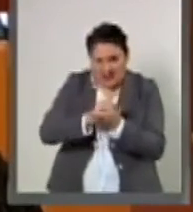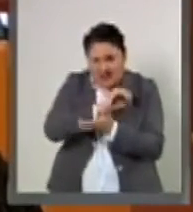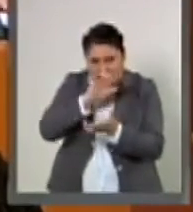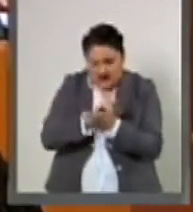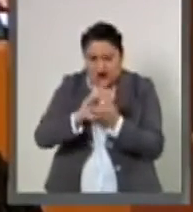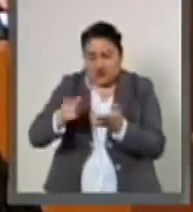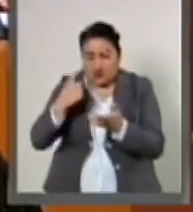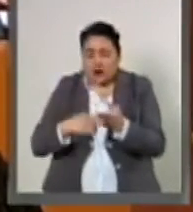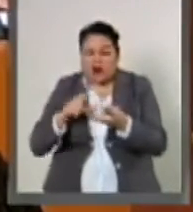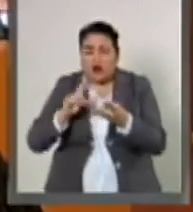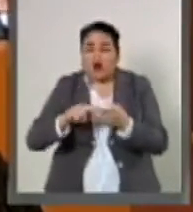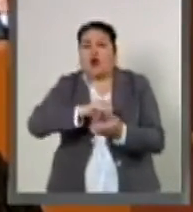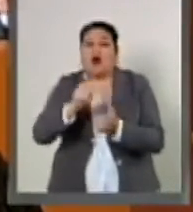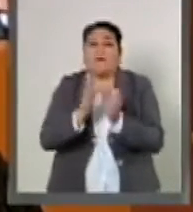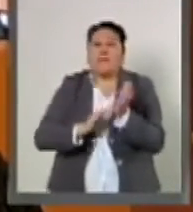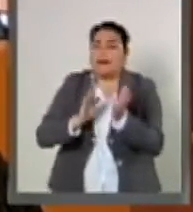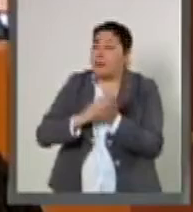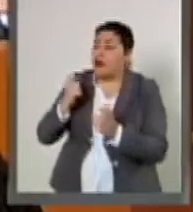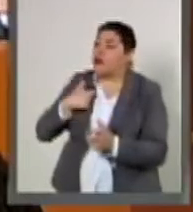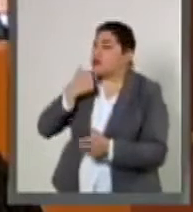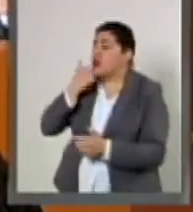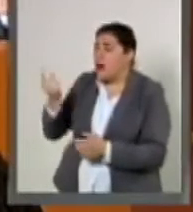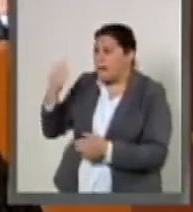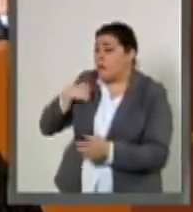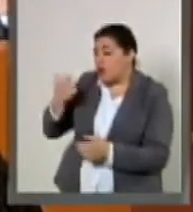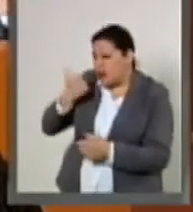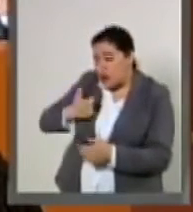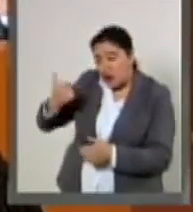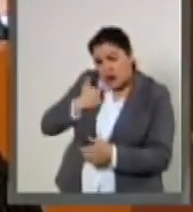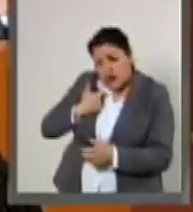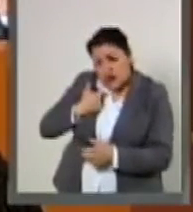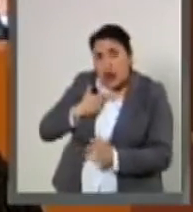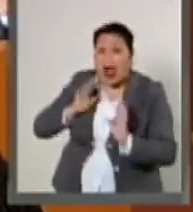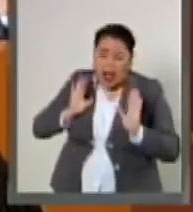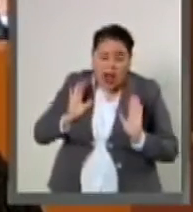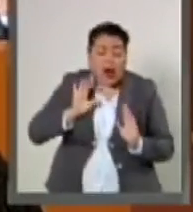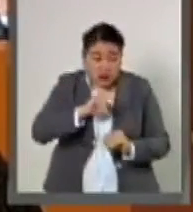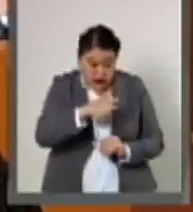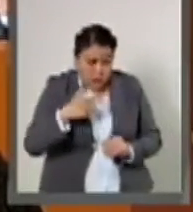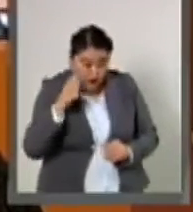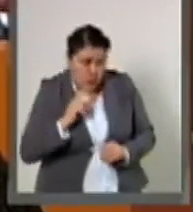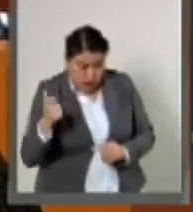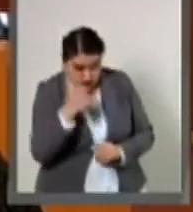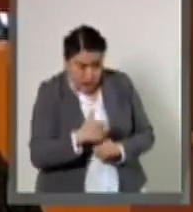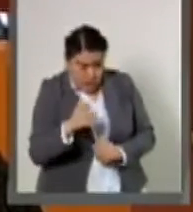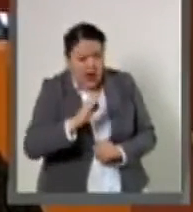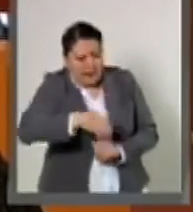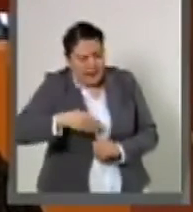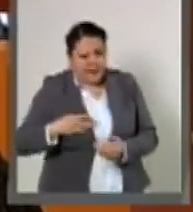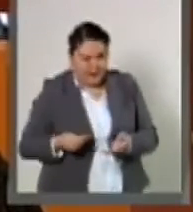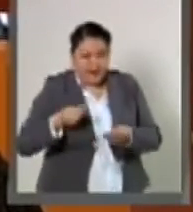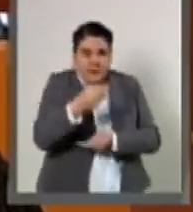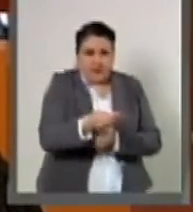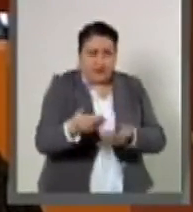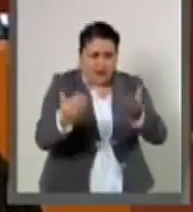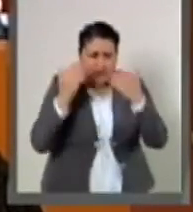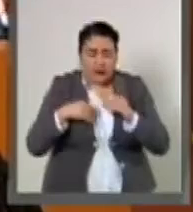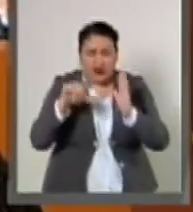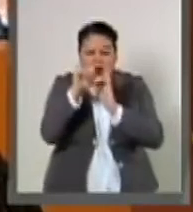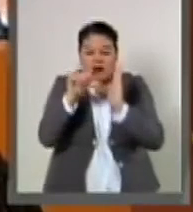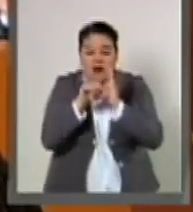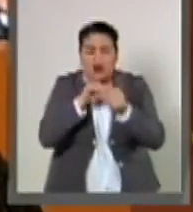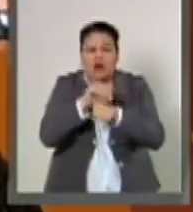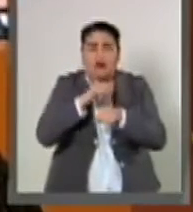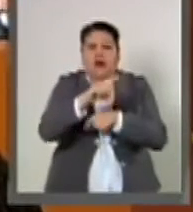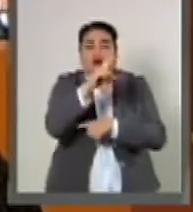la dependencia económica. Finalmente, bajo la misma lógica, el artículo 130 de la